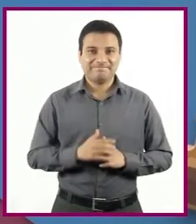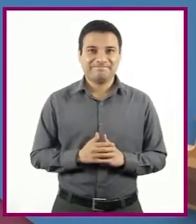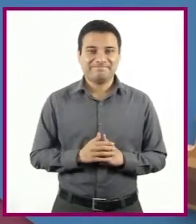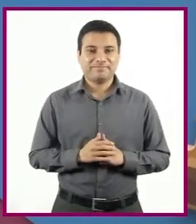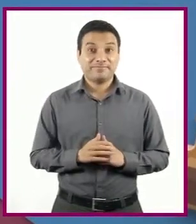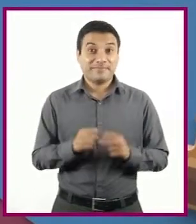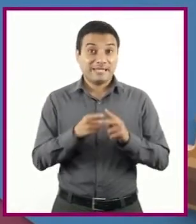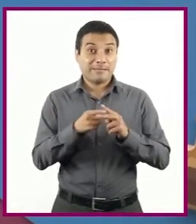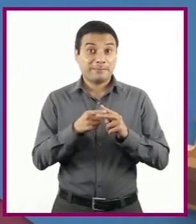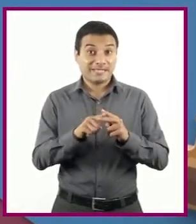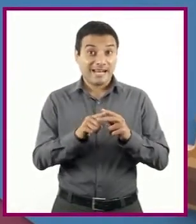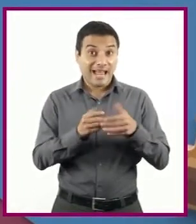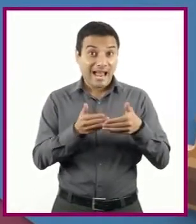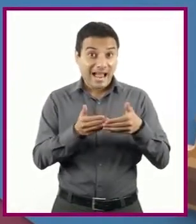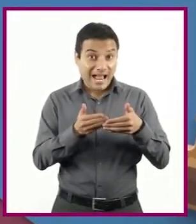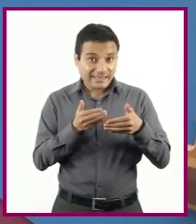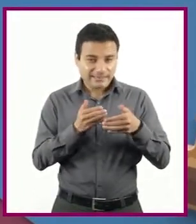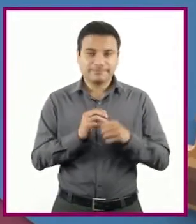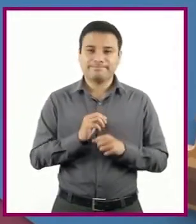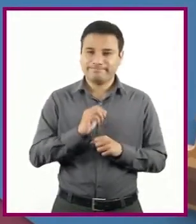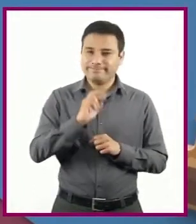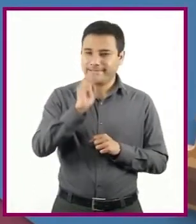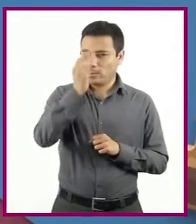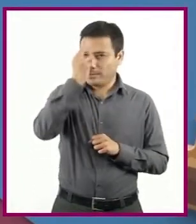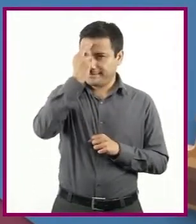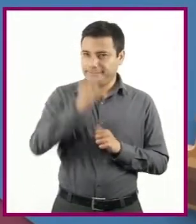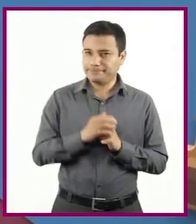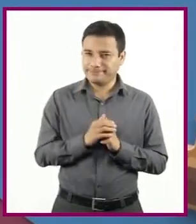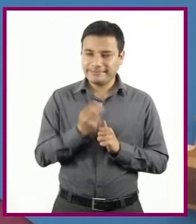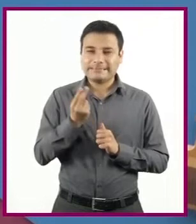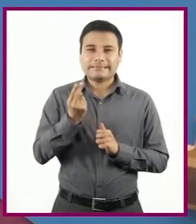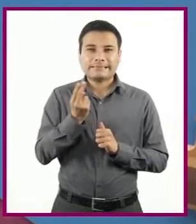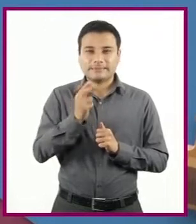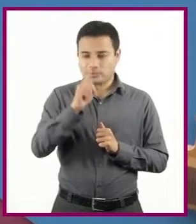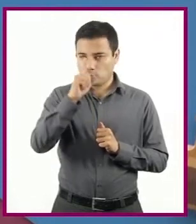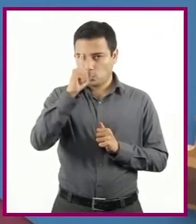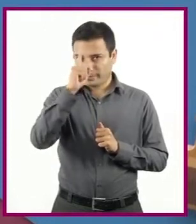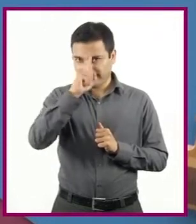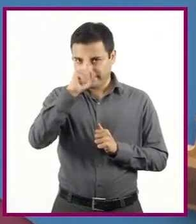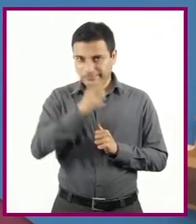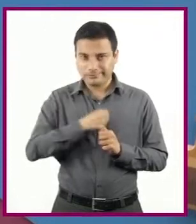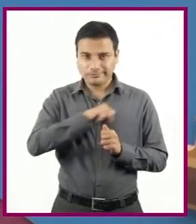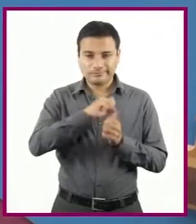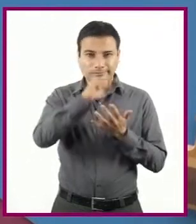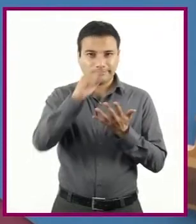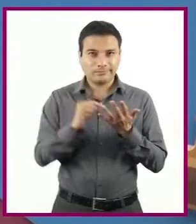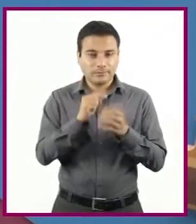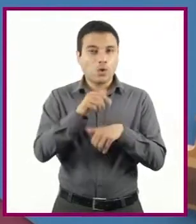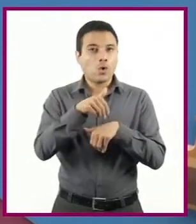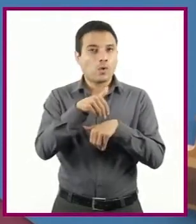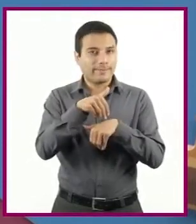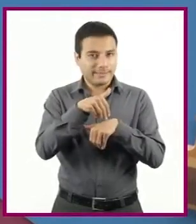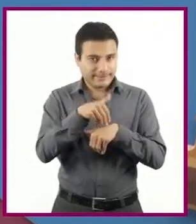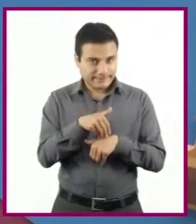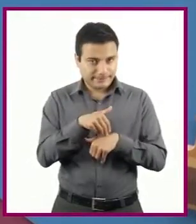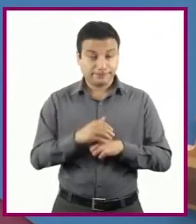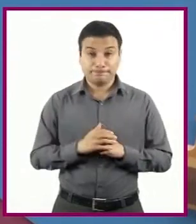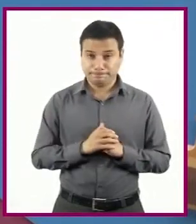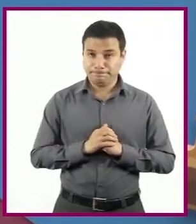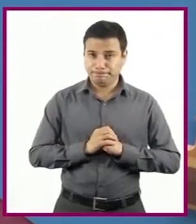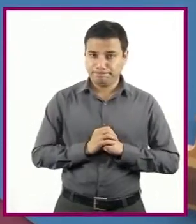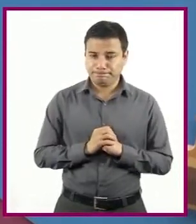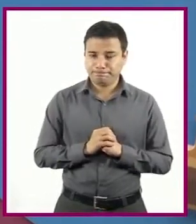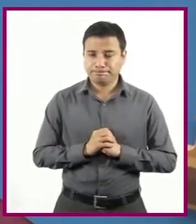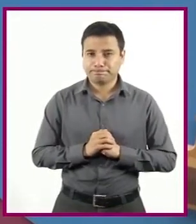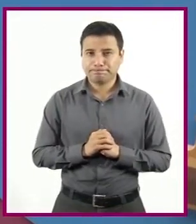Antes de iniciar, recuerden que es muy importante llevar a la práctica las medidas sanitarias que se han implementado durante